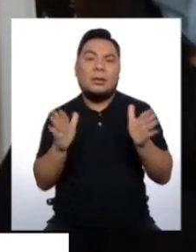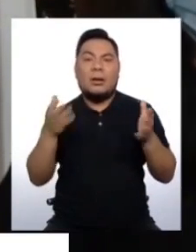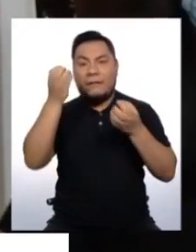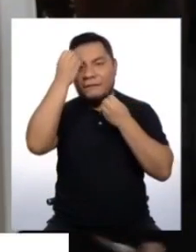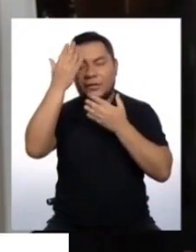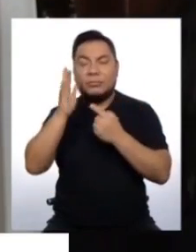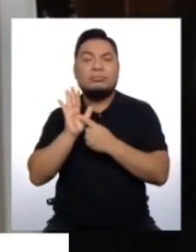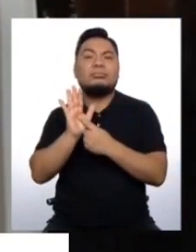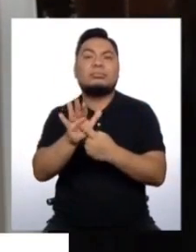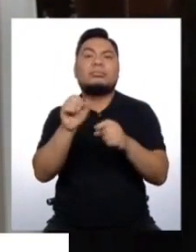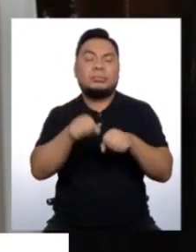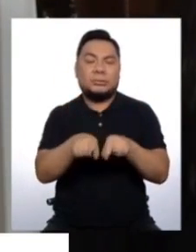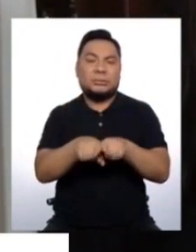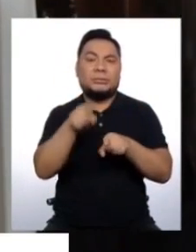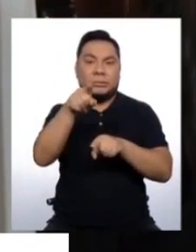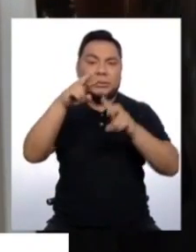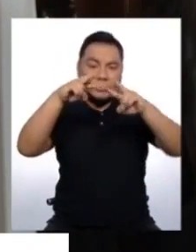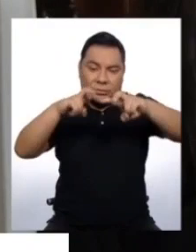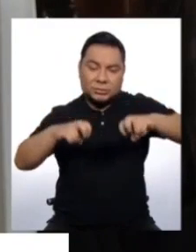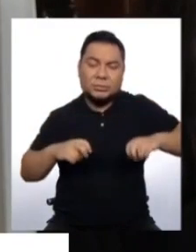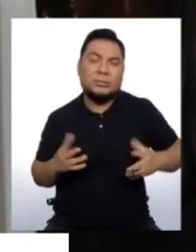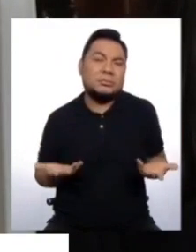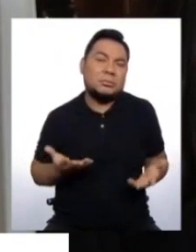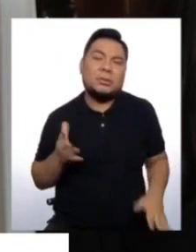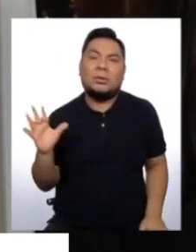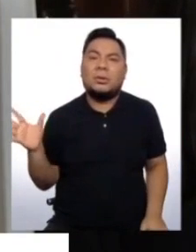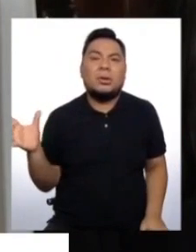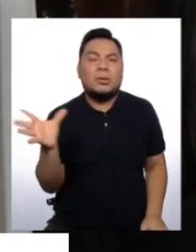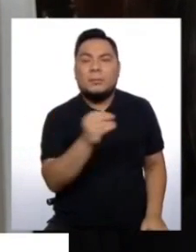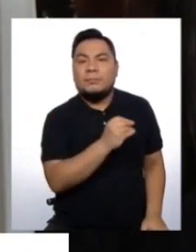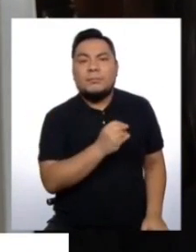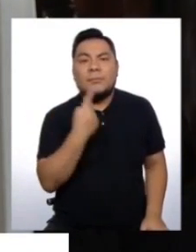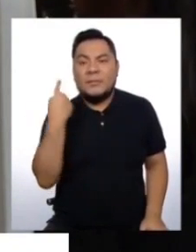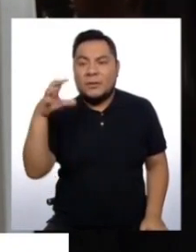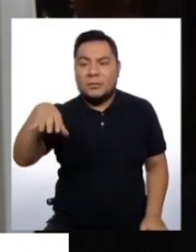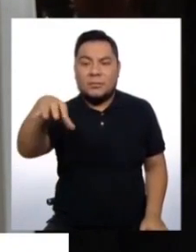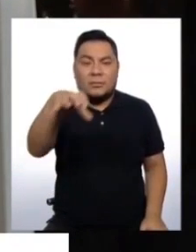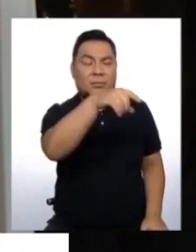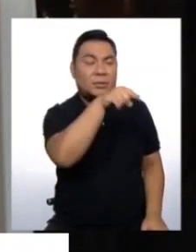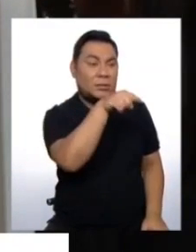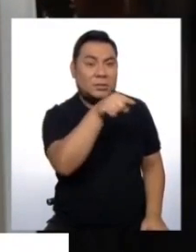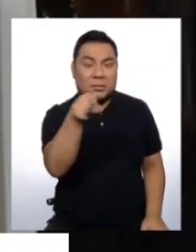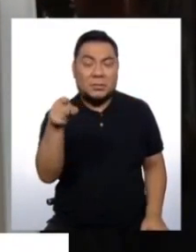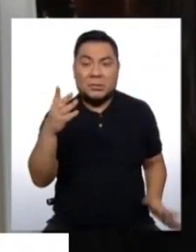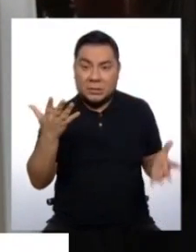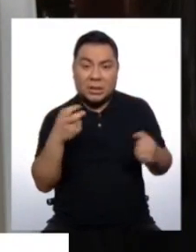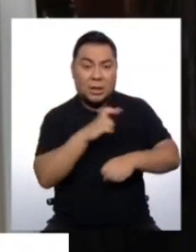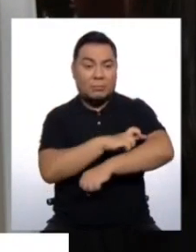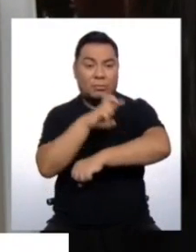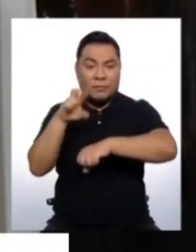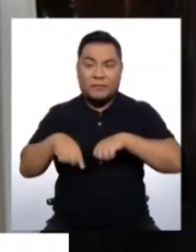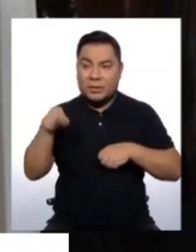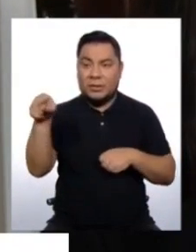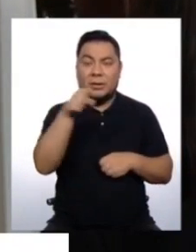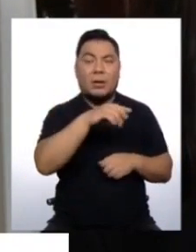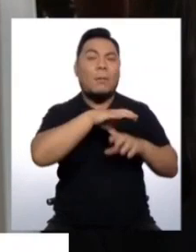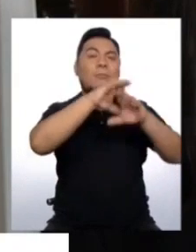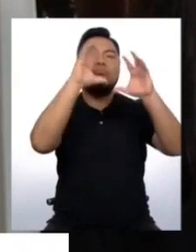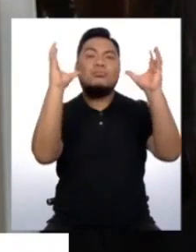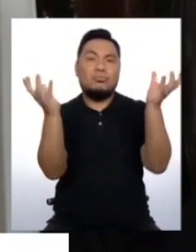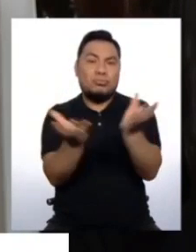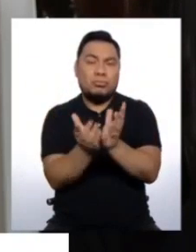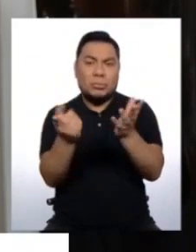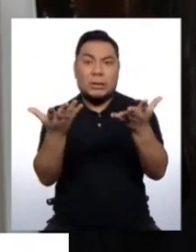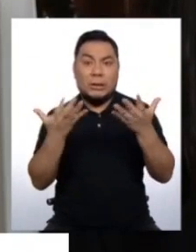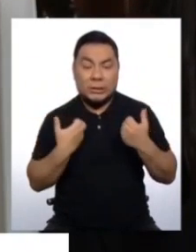datos para el análisis de todos y todas las instituciones y todos los profesionales del mundo